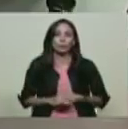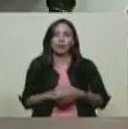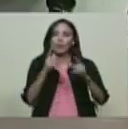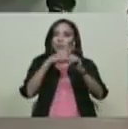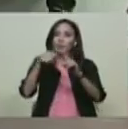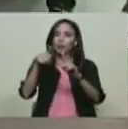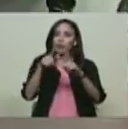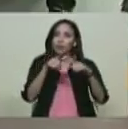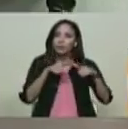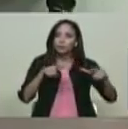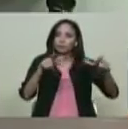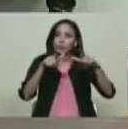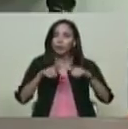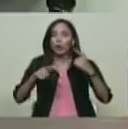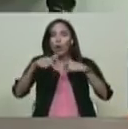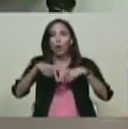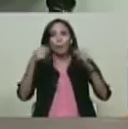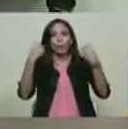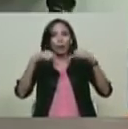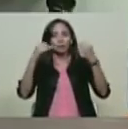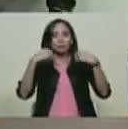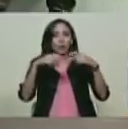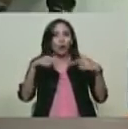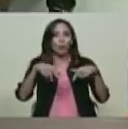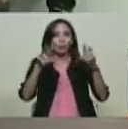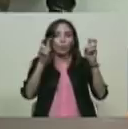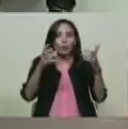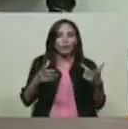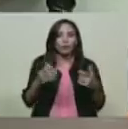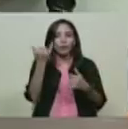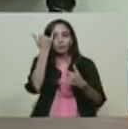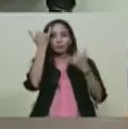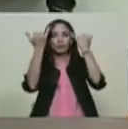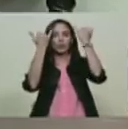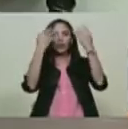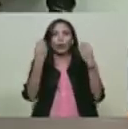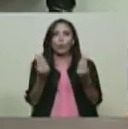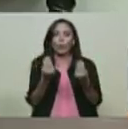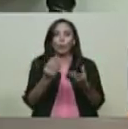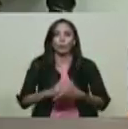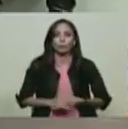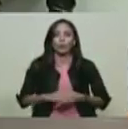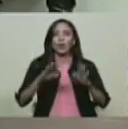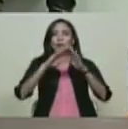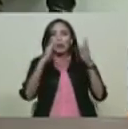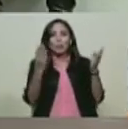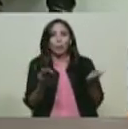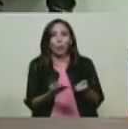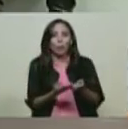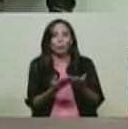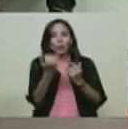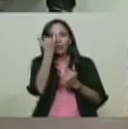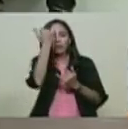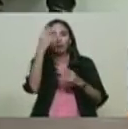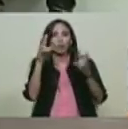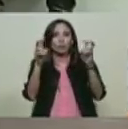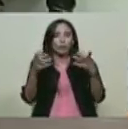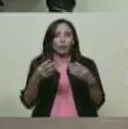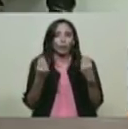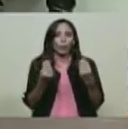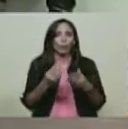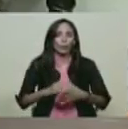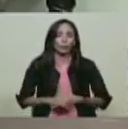campos. Ahora estamos ensayando esta fórmula necesaria para la democracia financiera mundial, para el